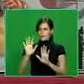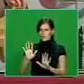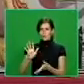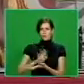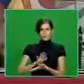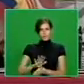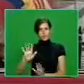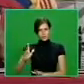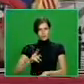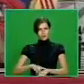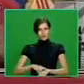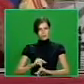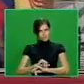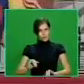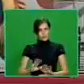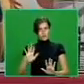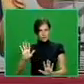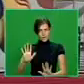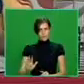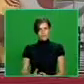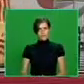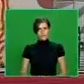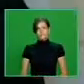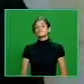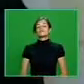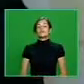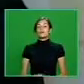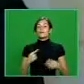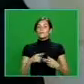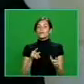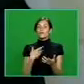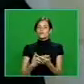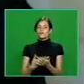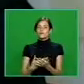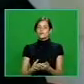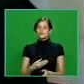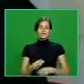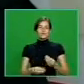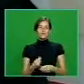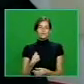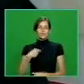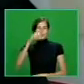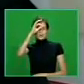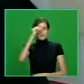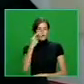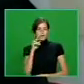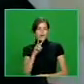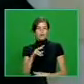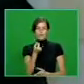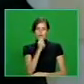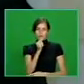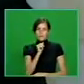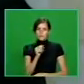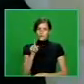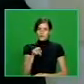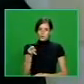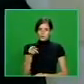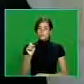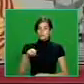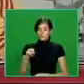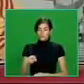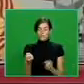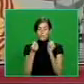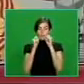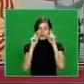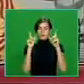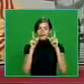déjame terminarle di pero el testimonio fue Yo no sé si usted vieron todos fue impactante